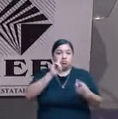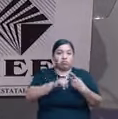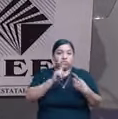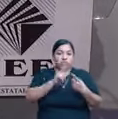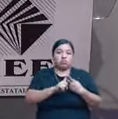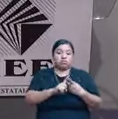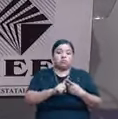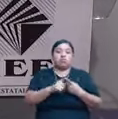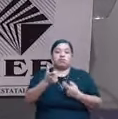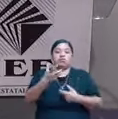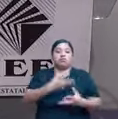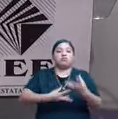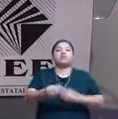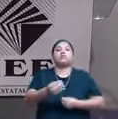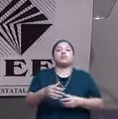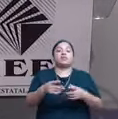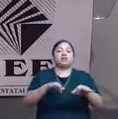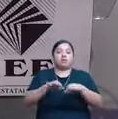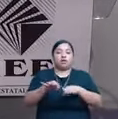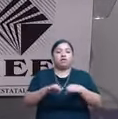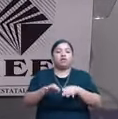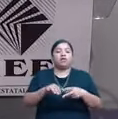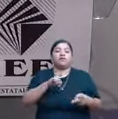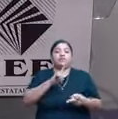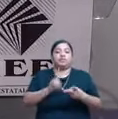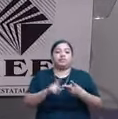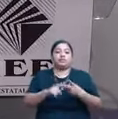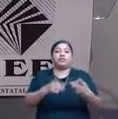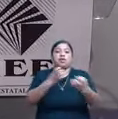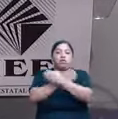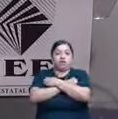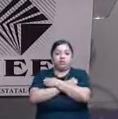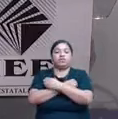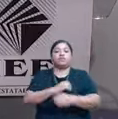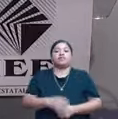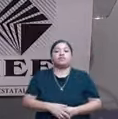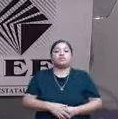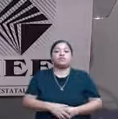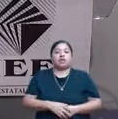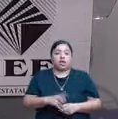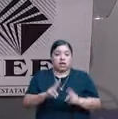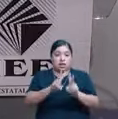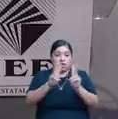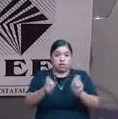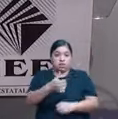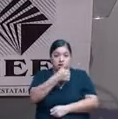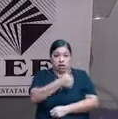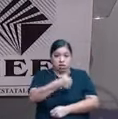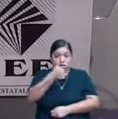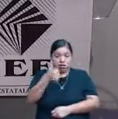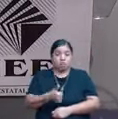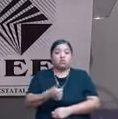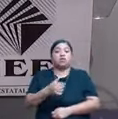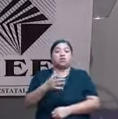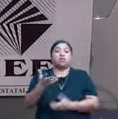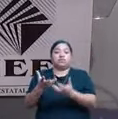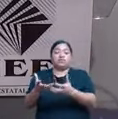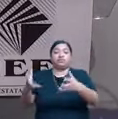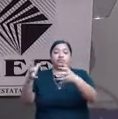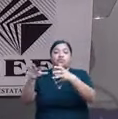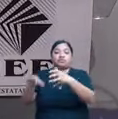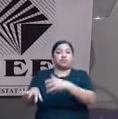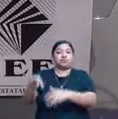número uno, economía y empleo, el tema número dos, educación. En cada bloque seleccionaremos de urna y de